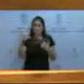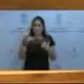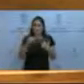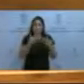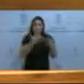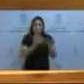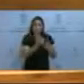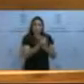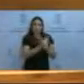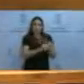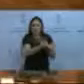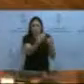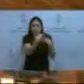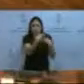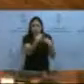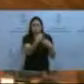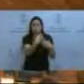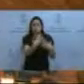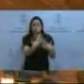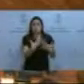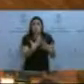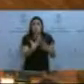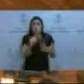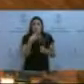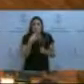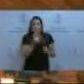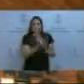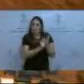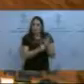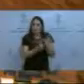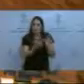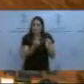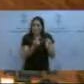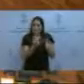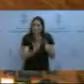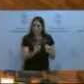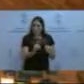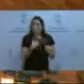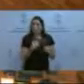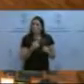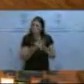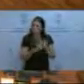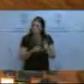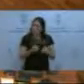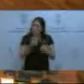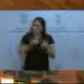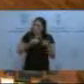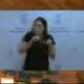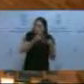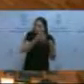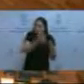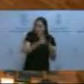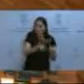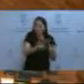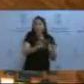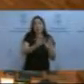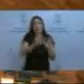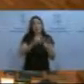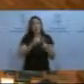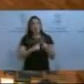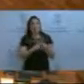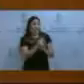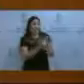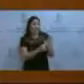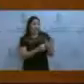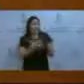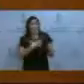muchos datos que si le digo que son necesarios, algún dato voy a dar yo también, pero le voy a decir una cosa, o sea, que podemos hablar de muchos datos,